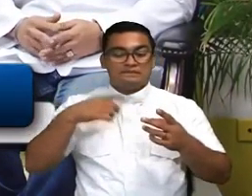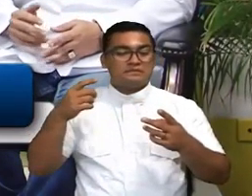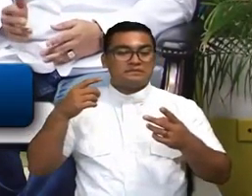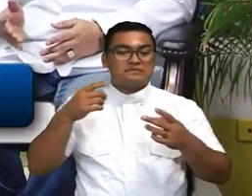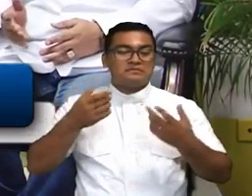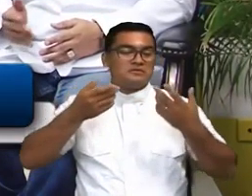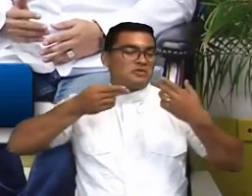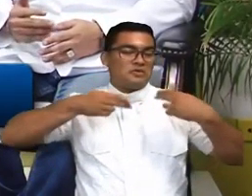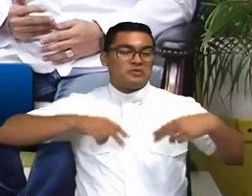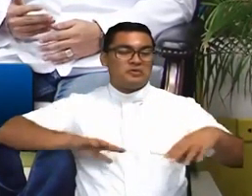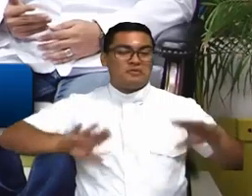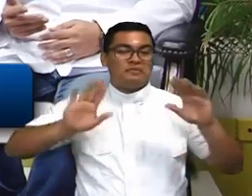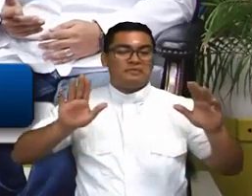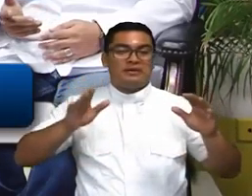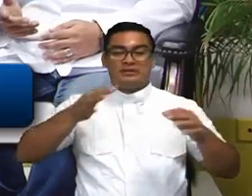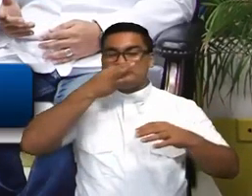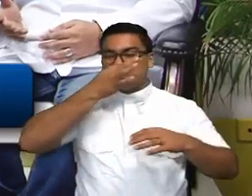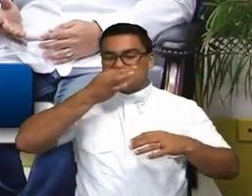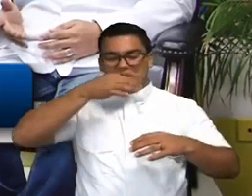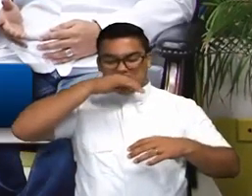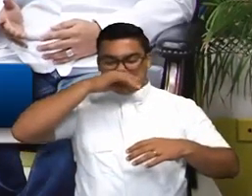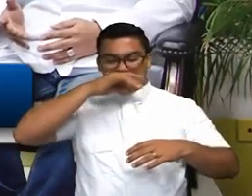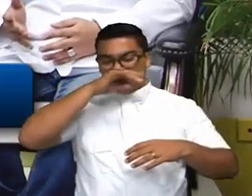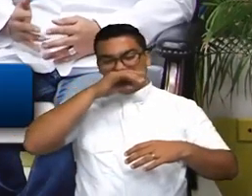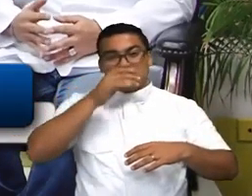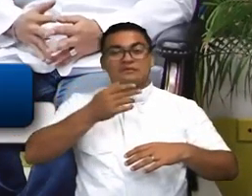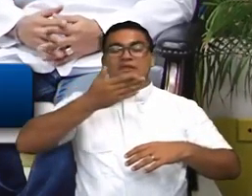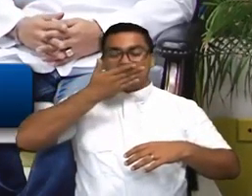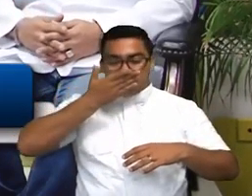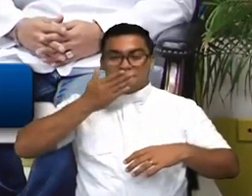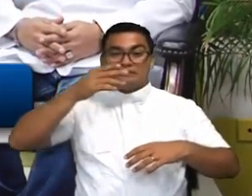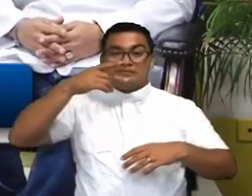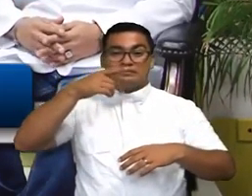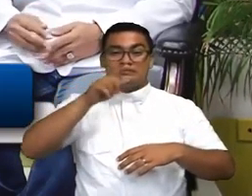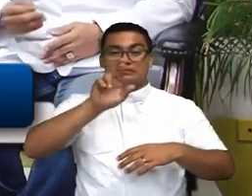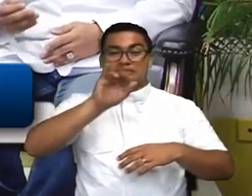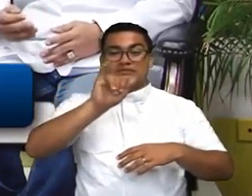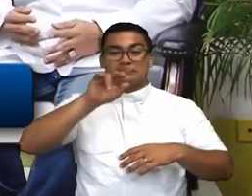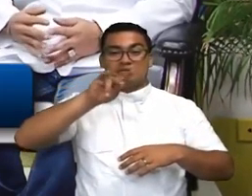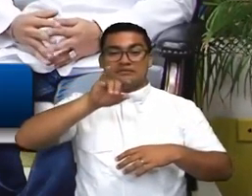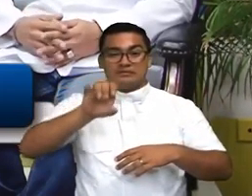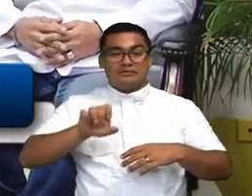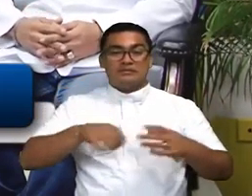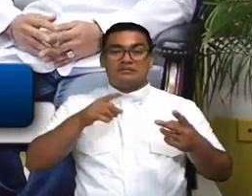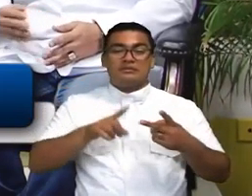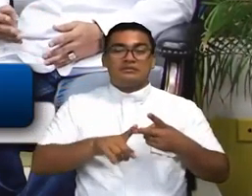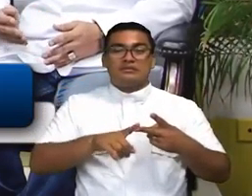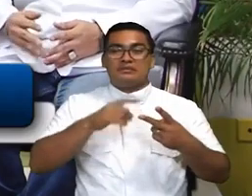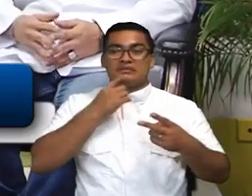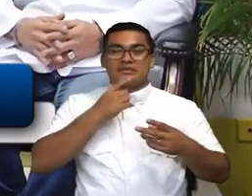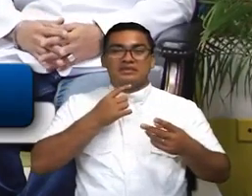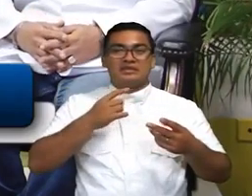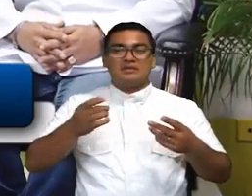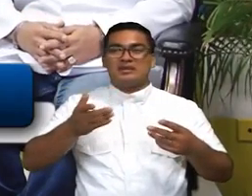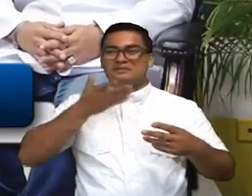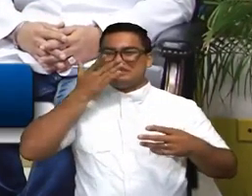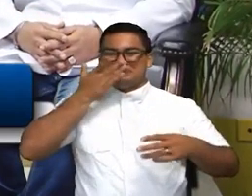es lo más frecuente en nuestras áreas de emergencia. ¿Ya? La rinitis, que son los trastornos más que todo alérgicos